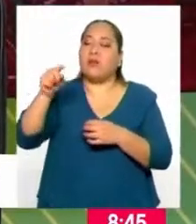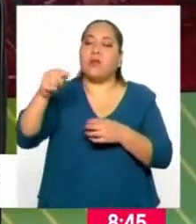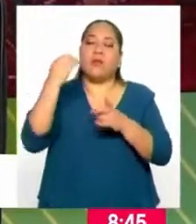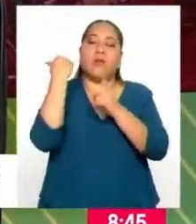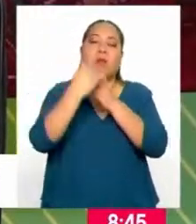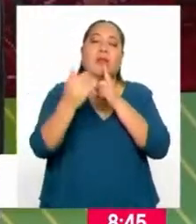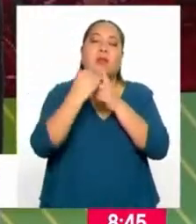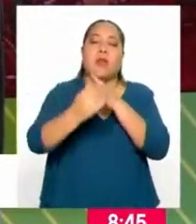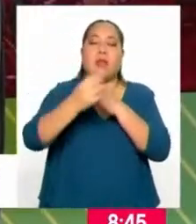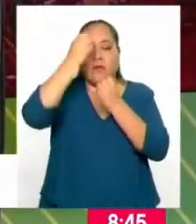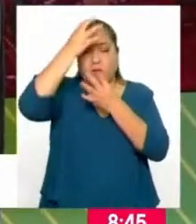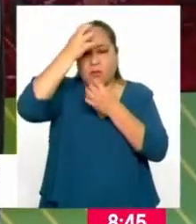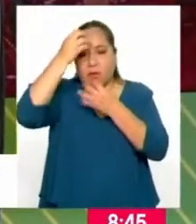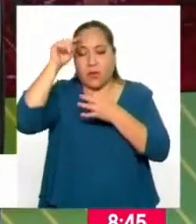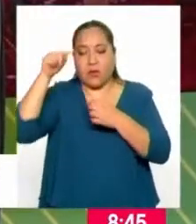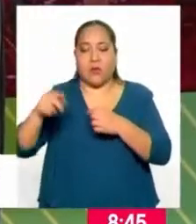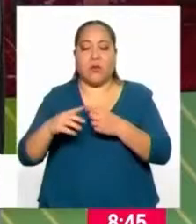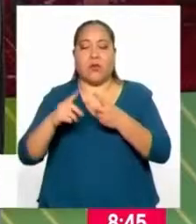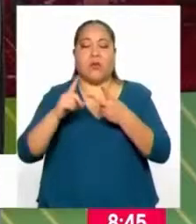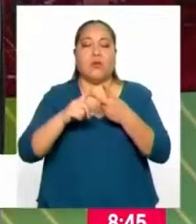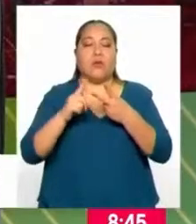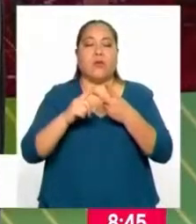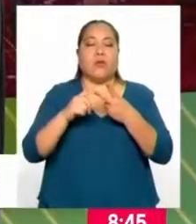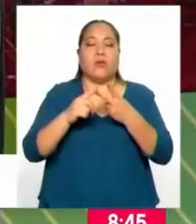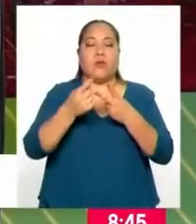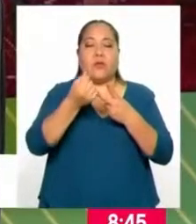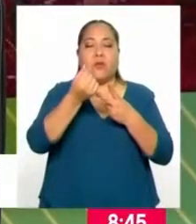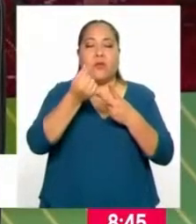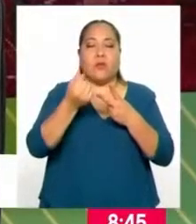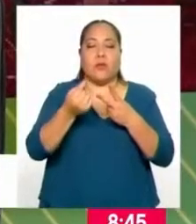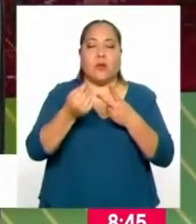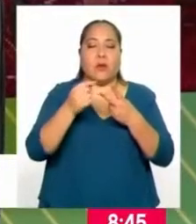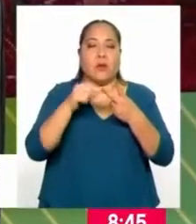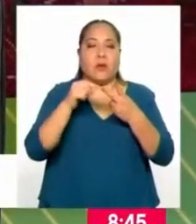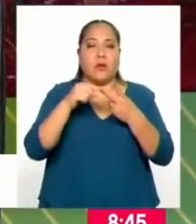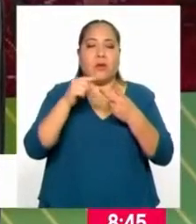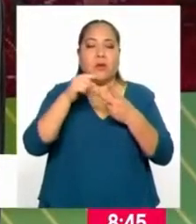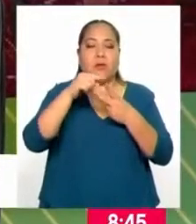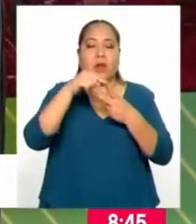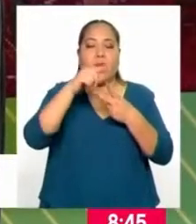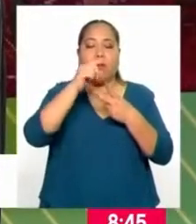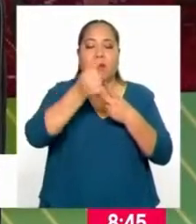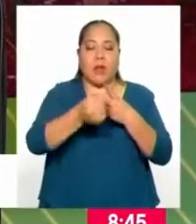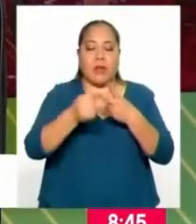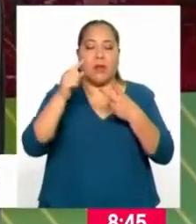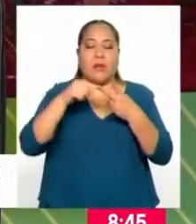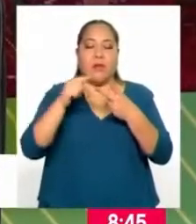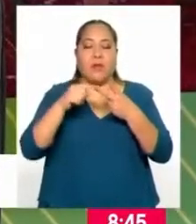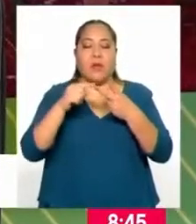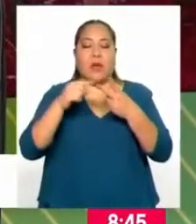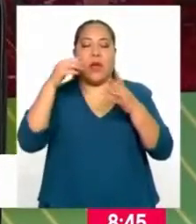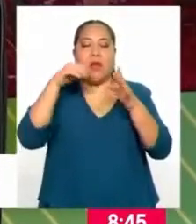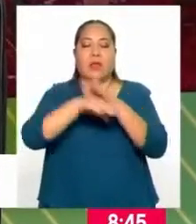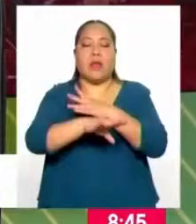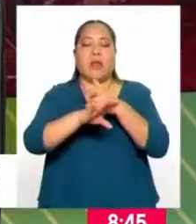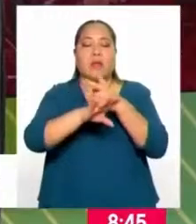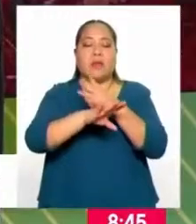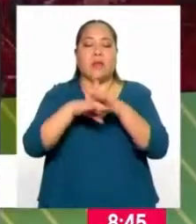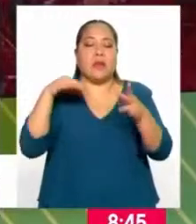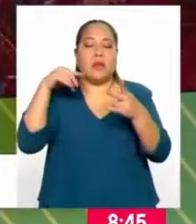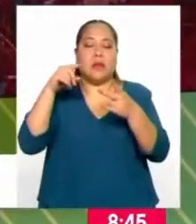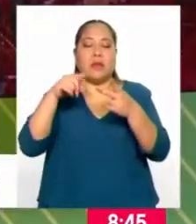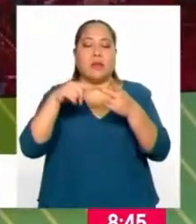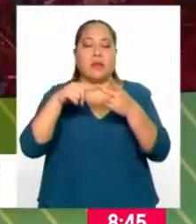parciales, supuestos registros de ingresos de visitas y salidas a algunas entidades y otros elementos más.